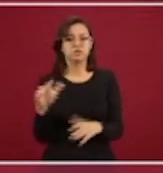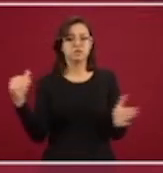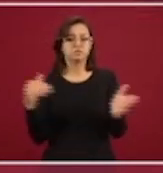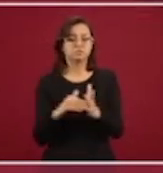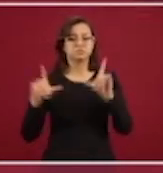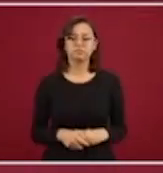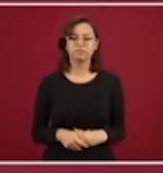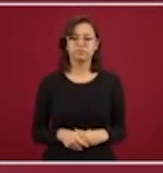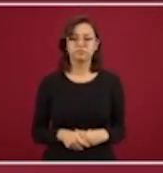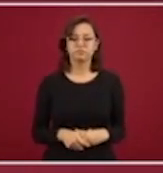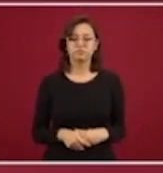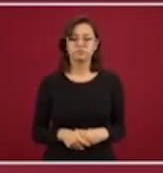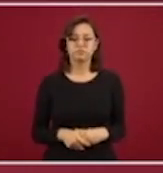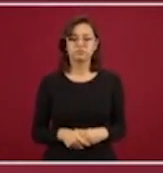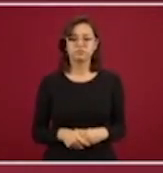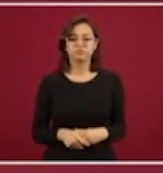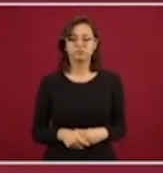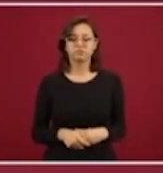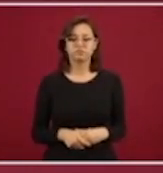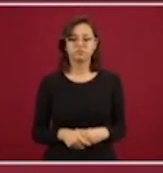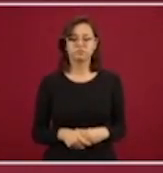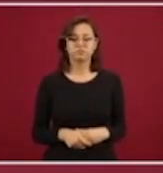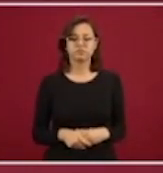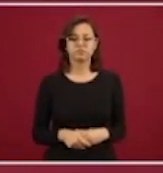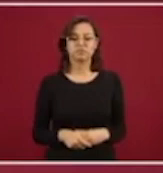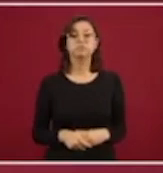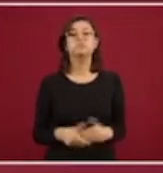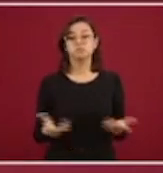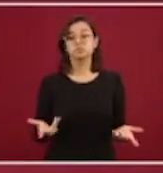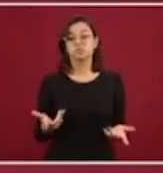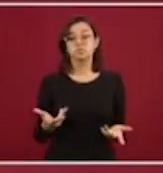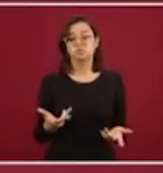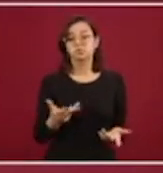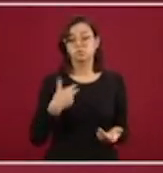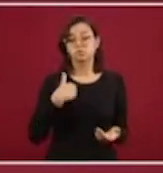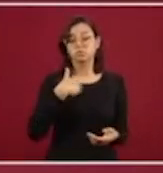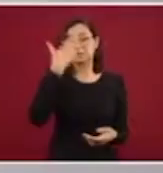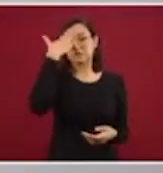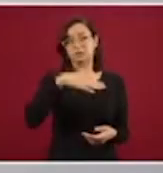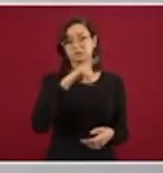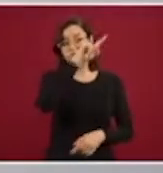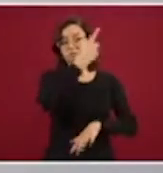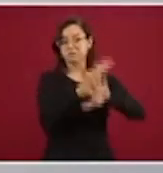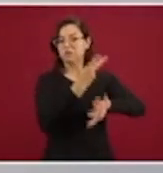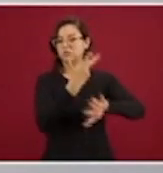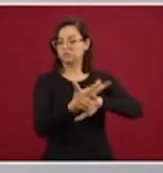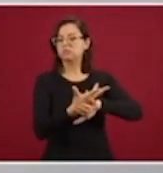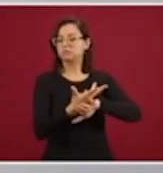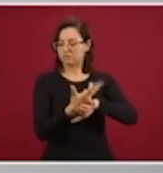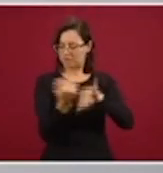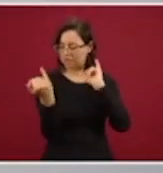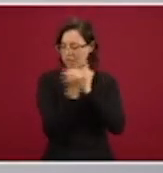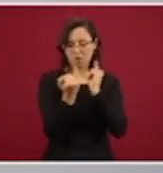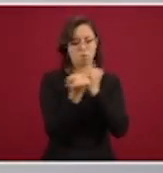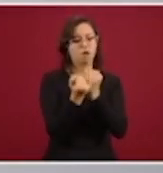monitores. Le dije que sabemos de la situación tan difícil por la que están